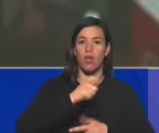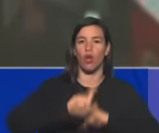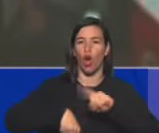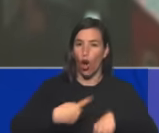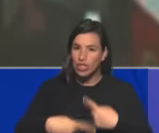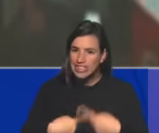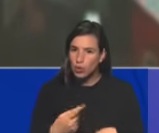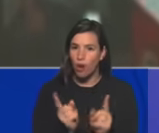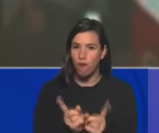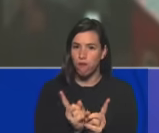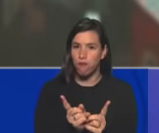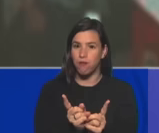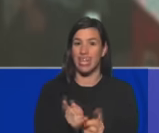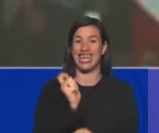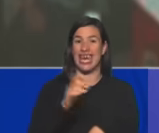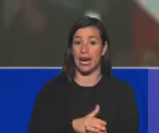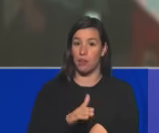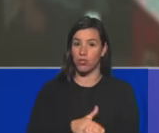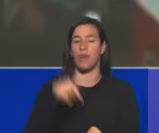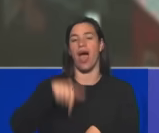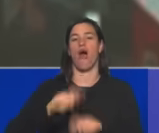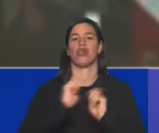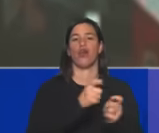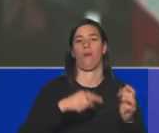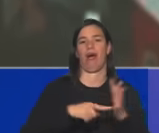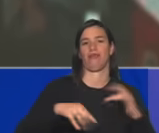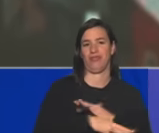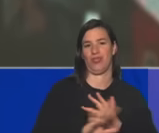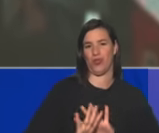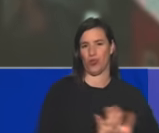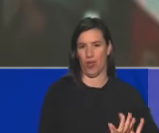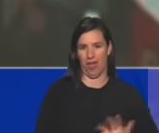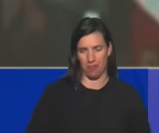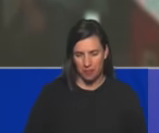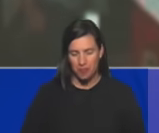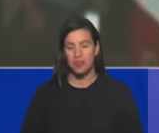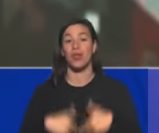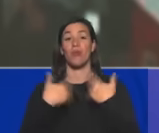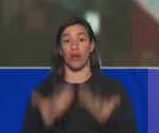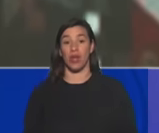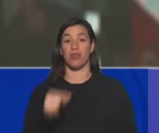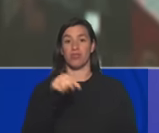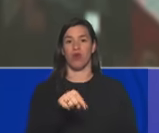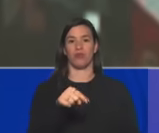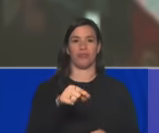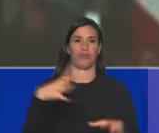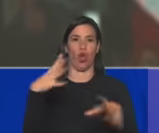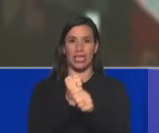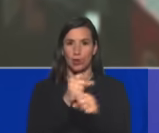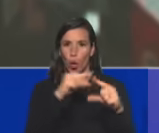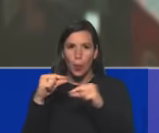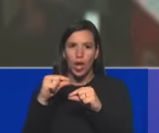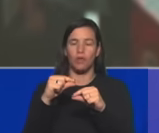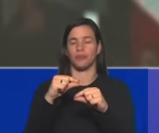absorbidos por el gobierno porteño. Esto lleva a que la tarifa, el boleto de colectivo de estas 31 líneas que